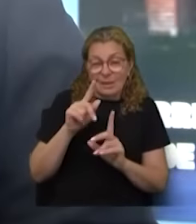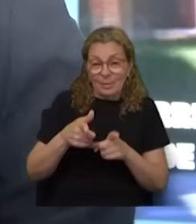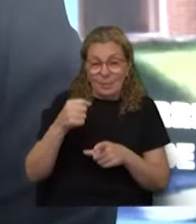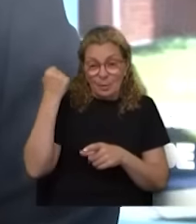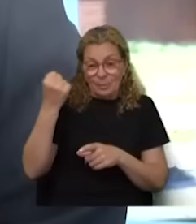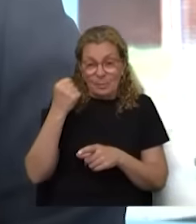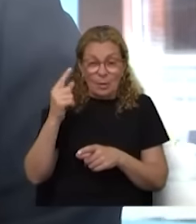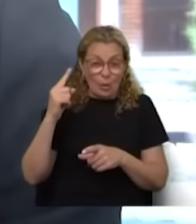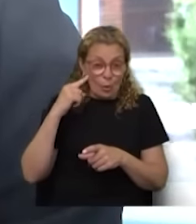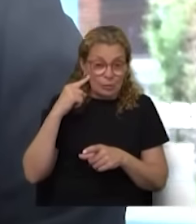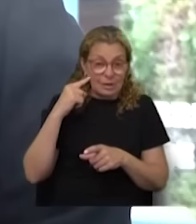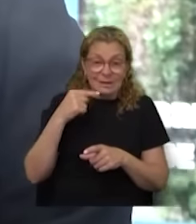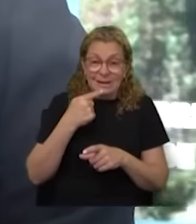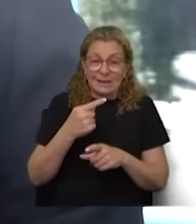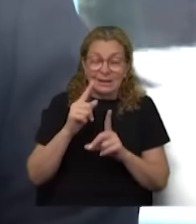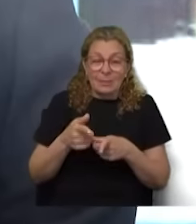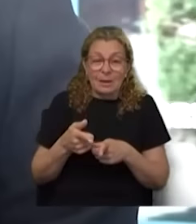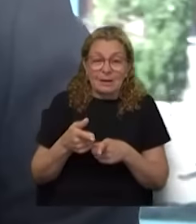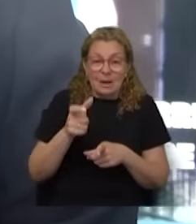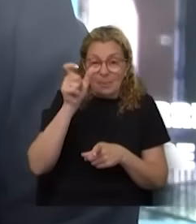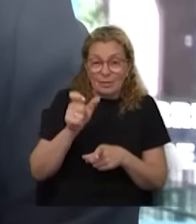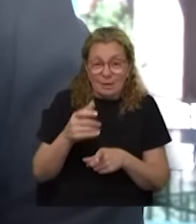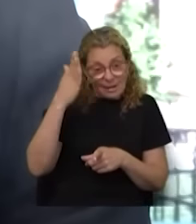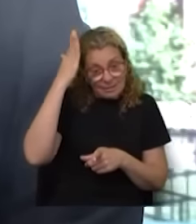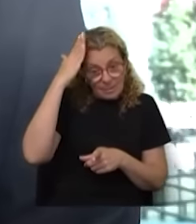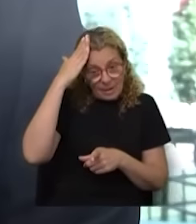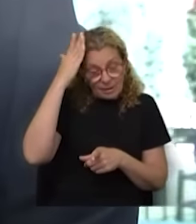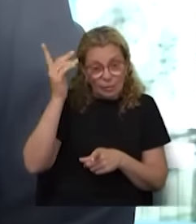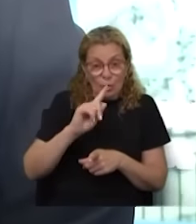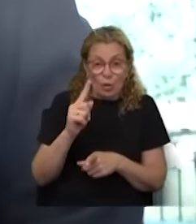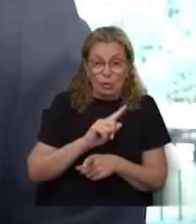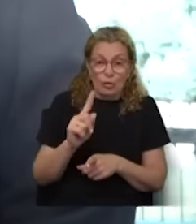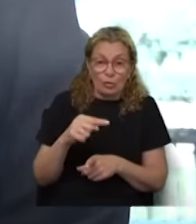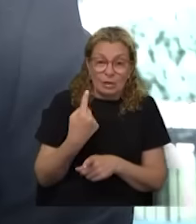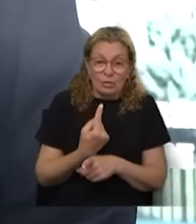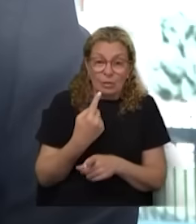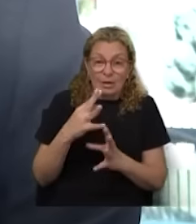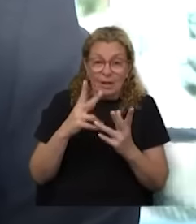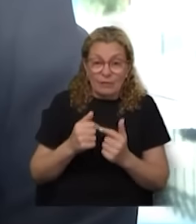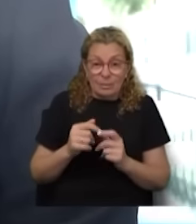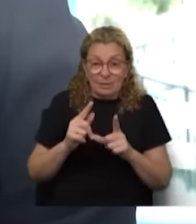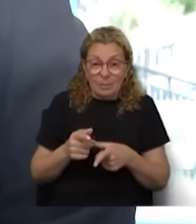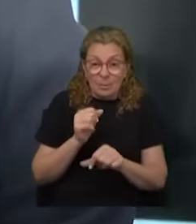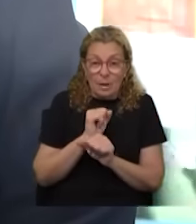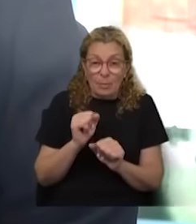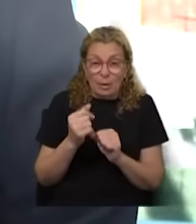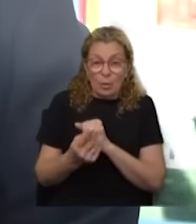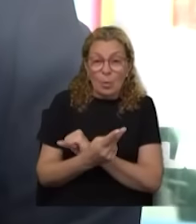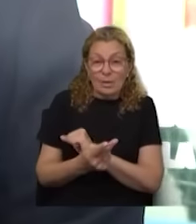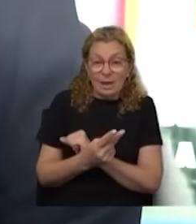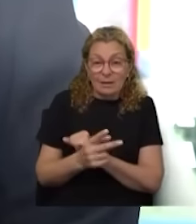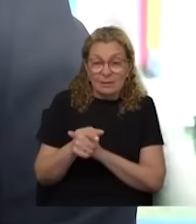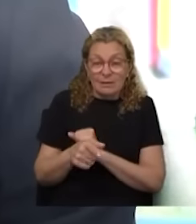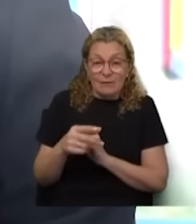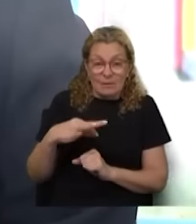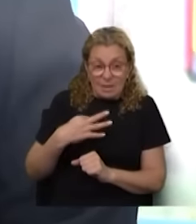quienes nos escuchen este también sepan que Que bueno que no están solas y que existen mecanismos para poder proteger este